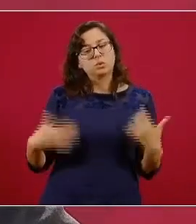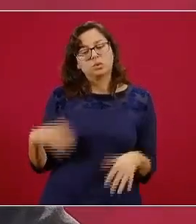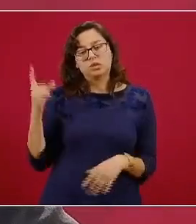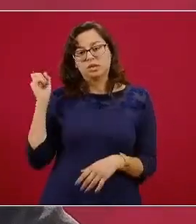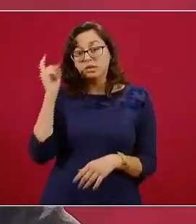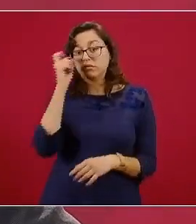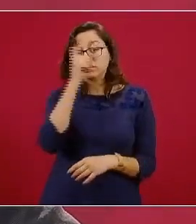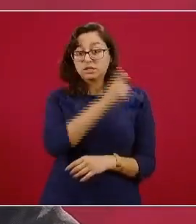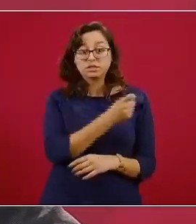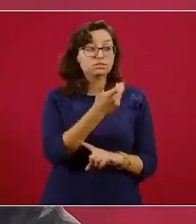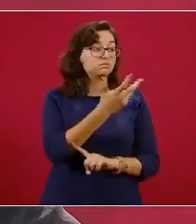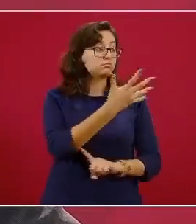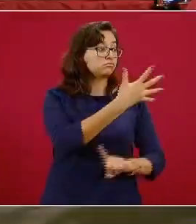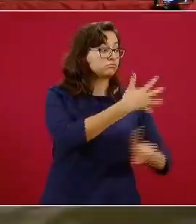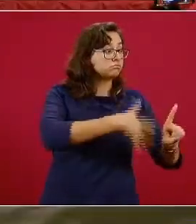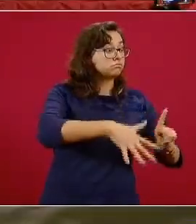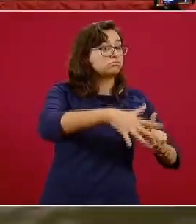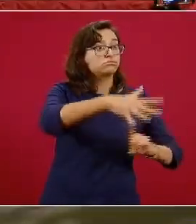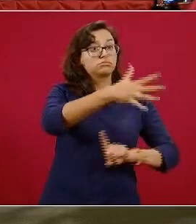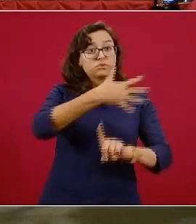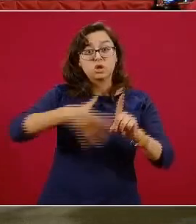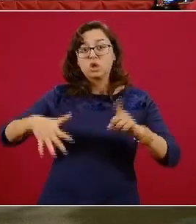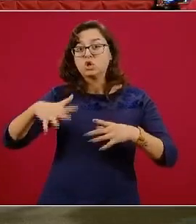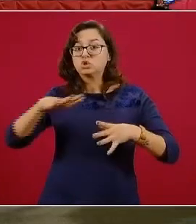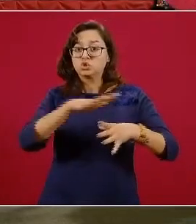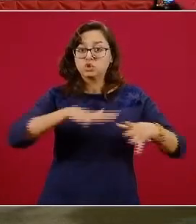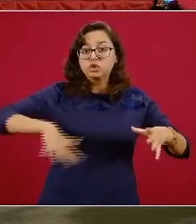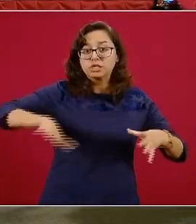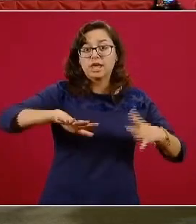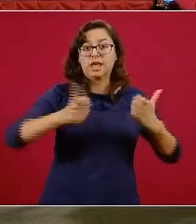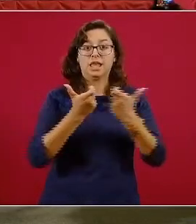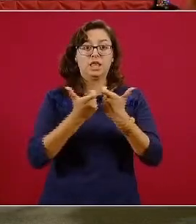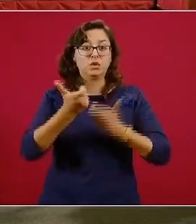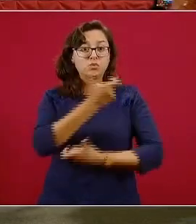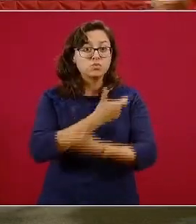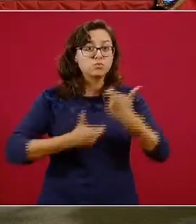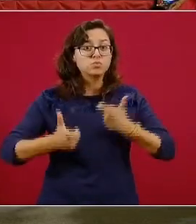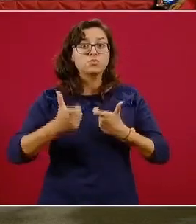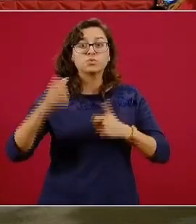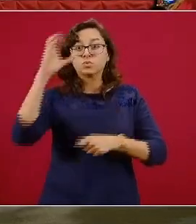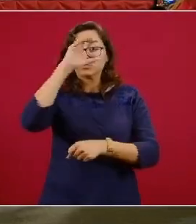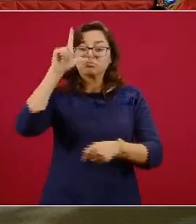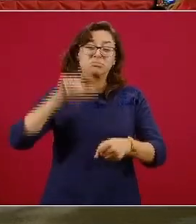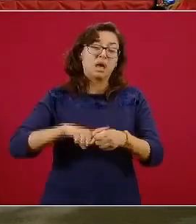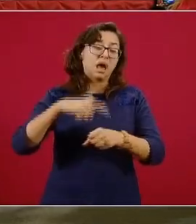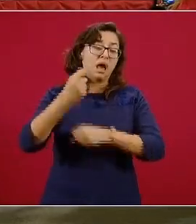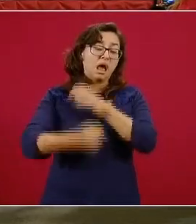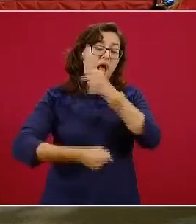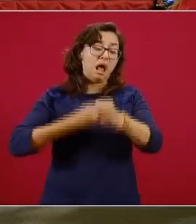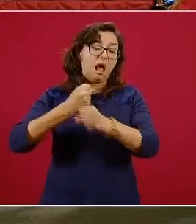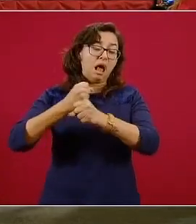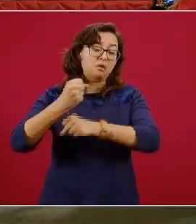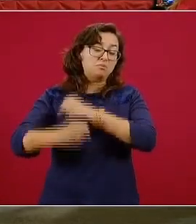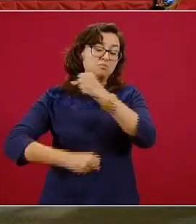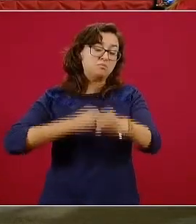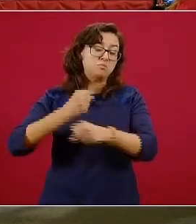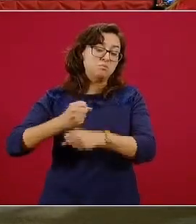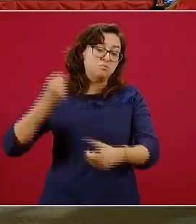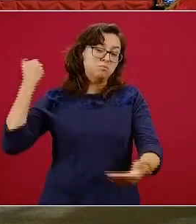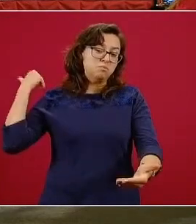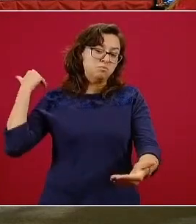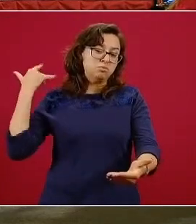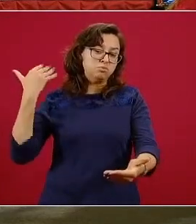diversas realidades sociales, económicas, culturales, en donde a lo largo de muchos años se puede constatar que se